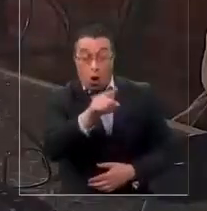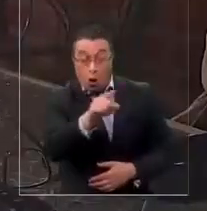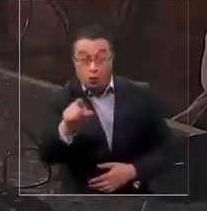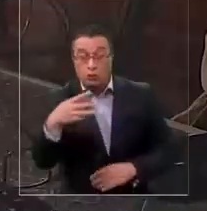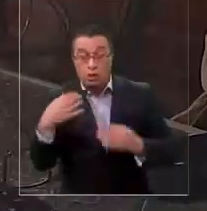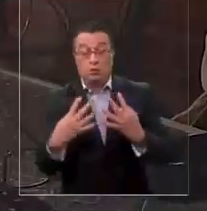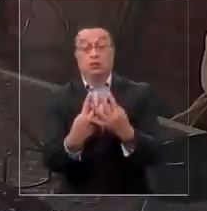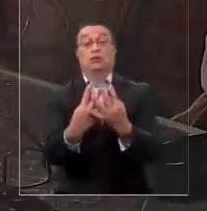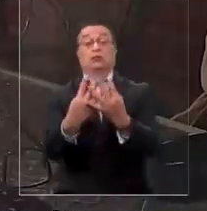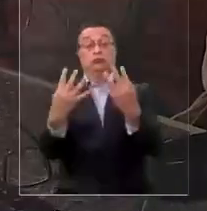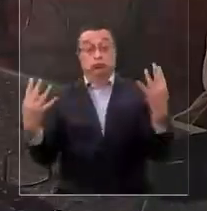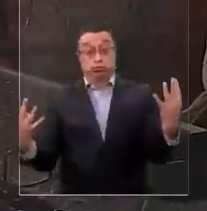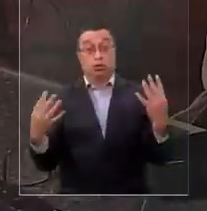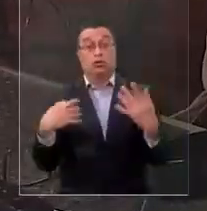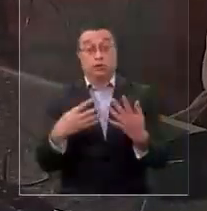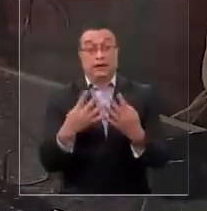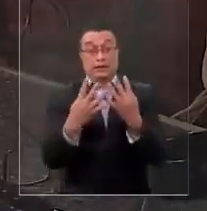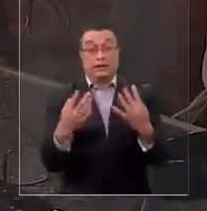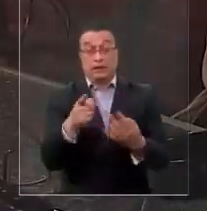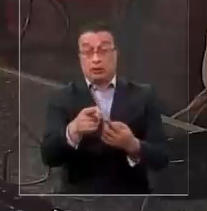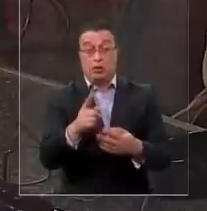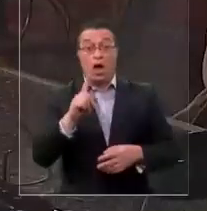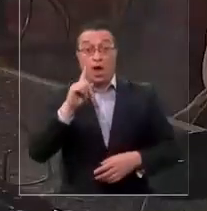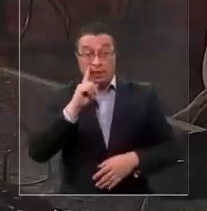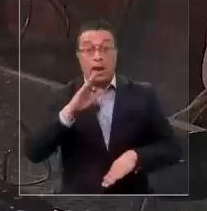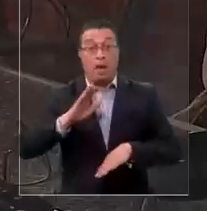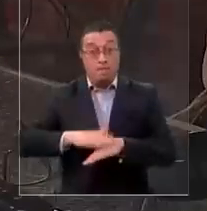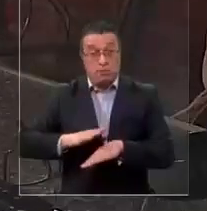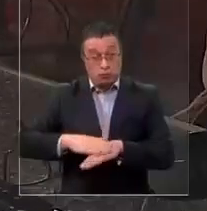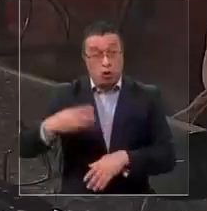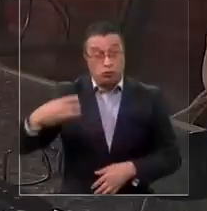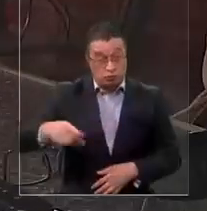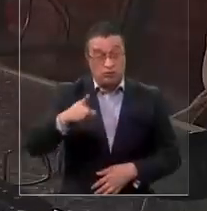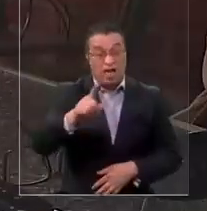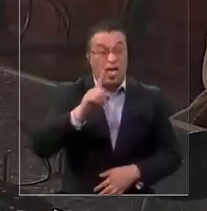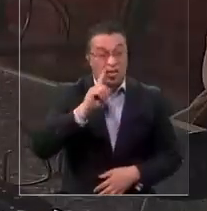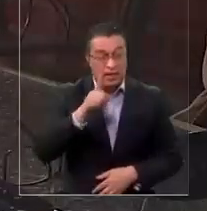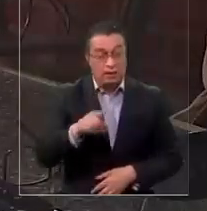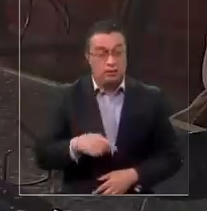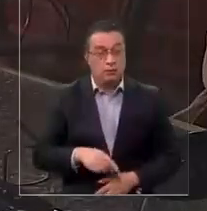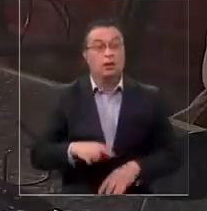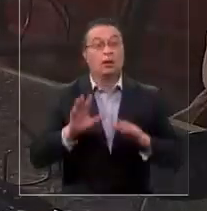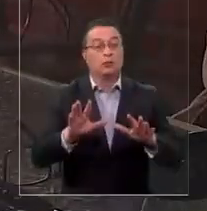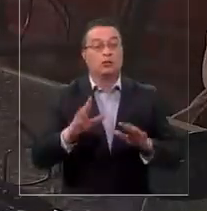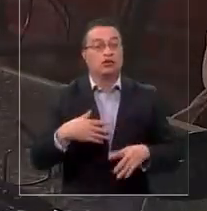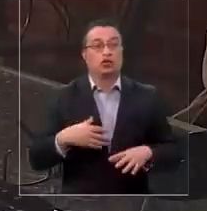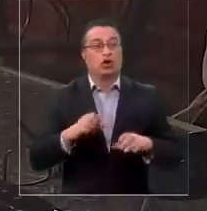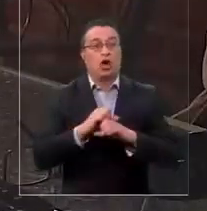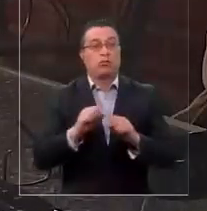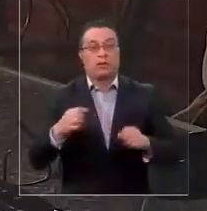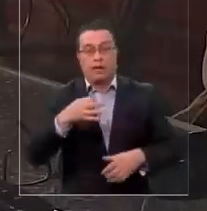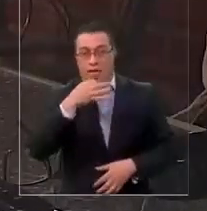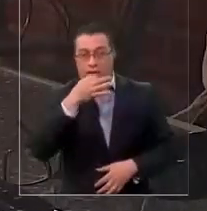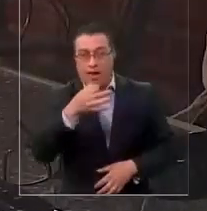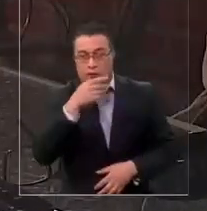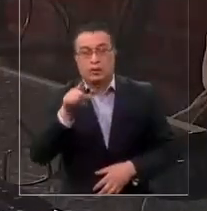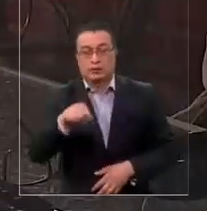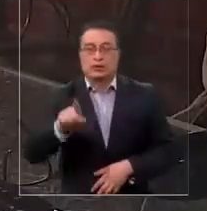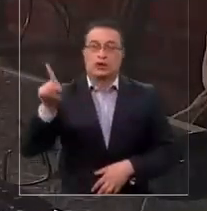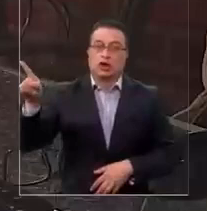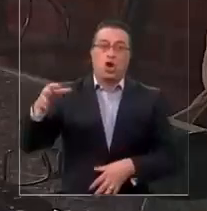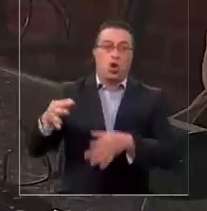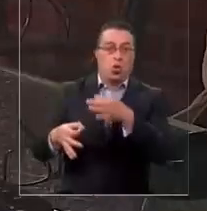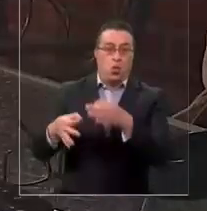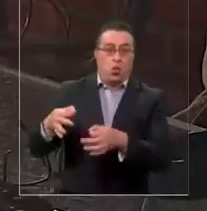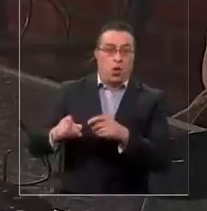hacer la instalación de esta reja tienen algún permiso municipal? Mi niña, ¿sabe qué? Yo no puedo hablar de esto porque esto está en el juzgado.